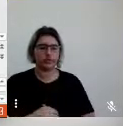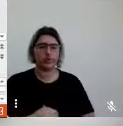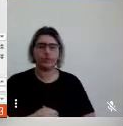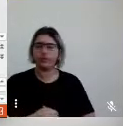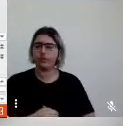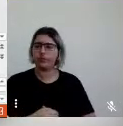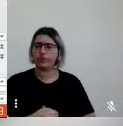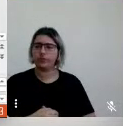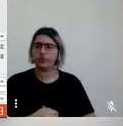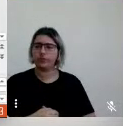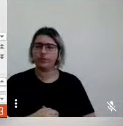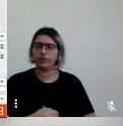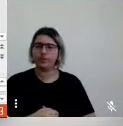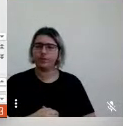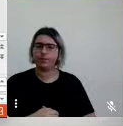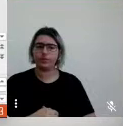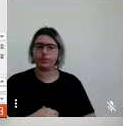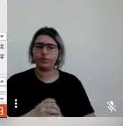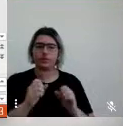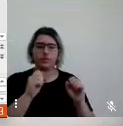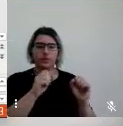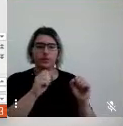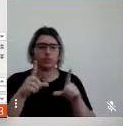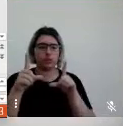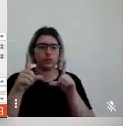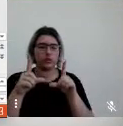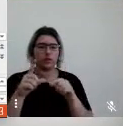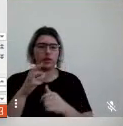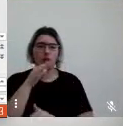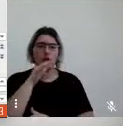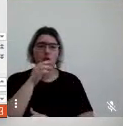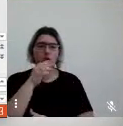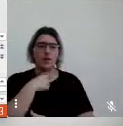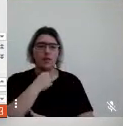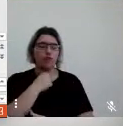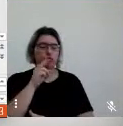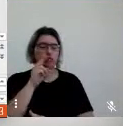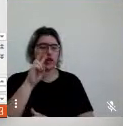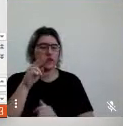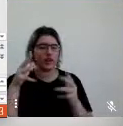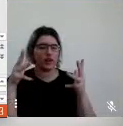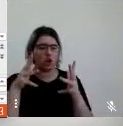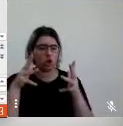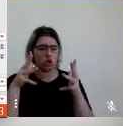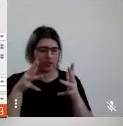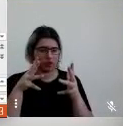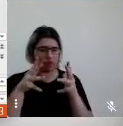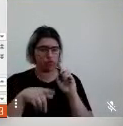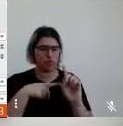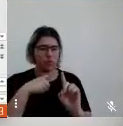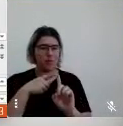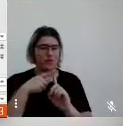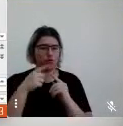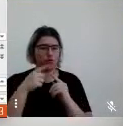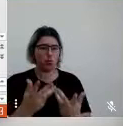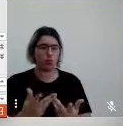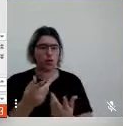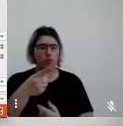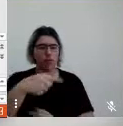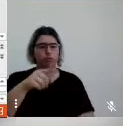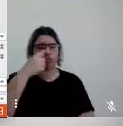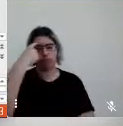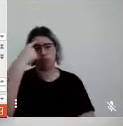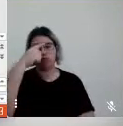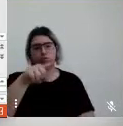En la siguiente diapositiva me gustaría daros unos consejos para que sepáis cómo habría